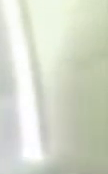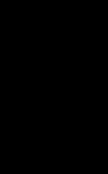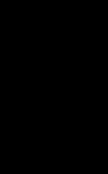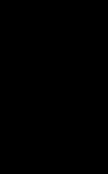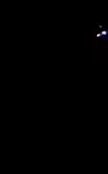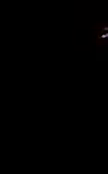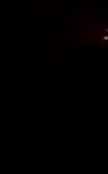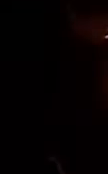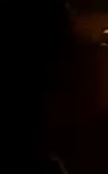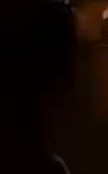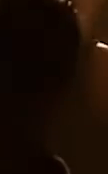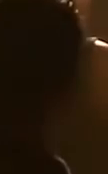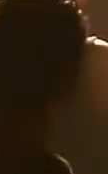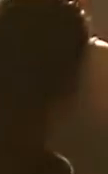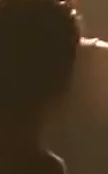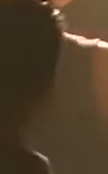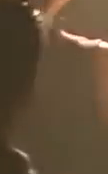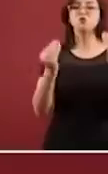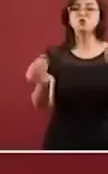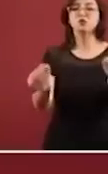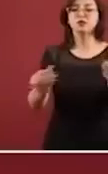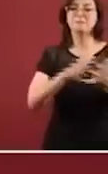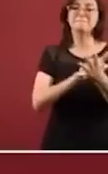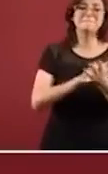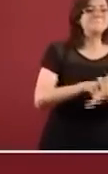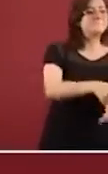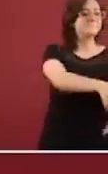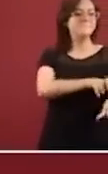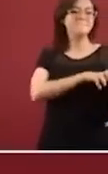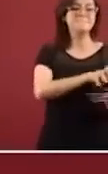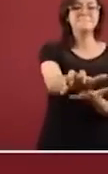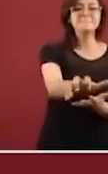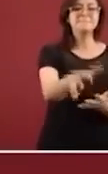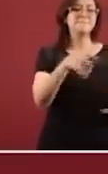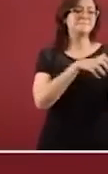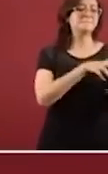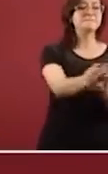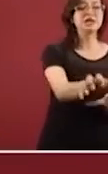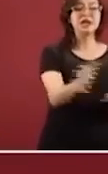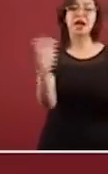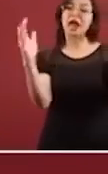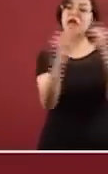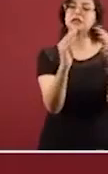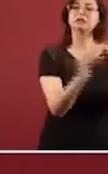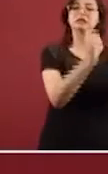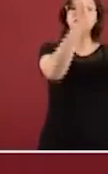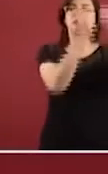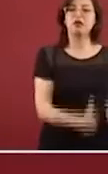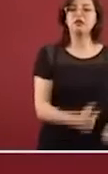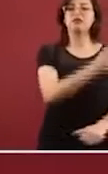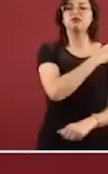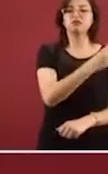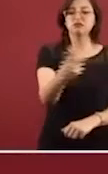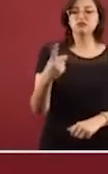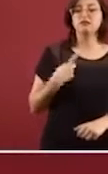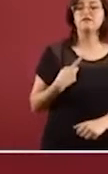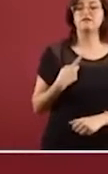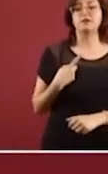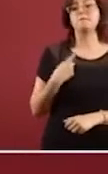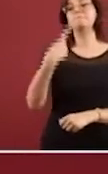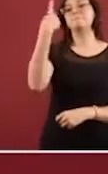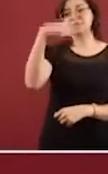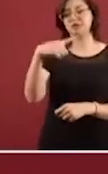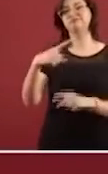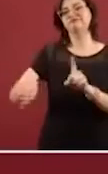las autoridades de salud estiman que la pandemia causada entre seis mil y ocho mil muertos el subsecretario de prevención